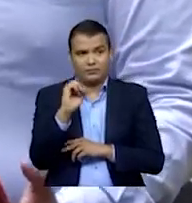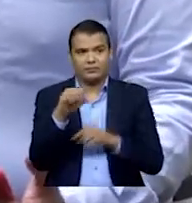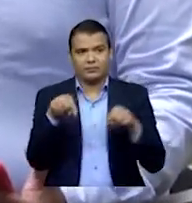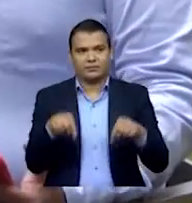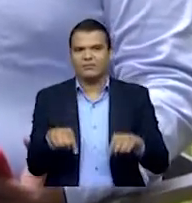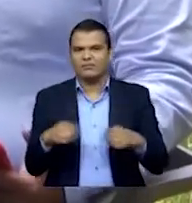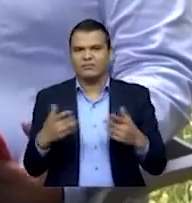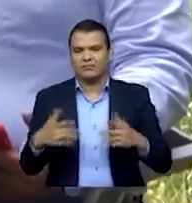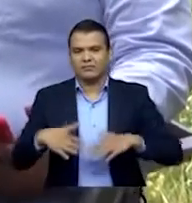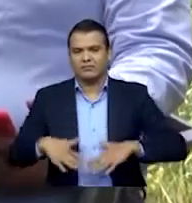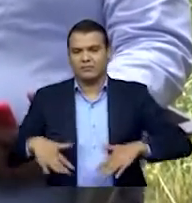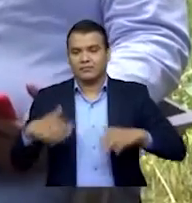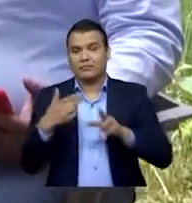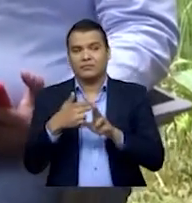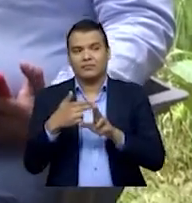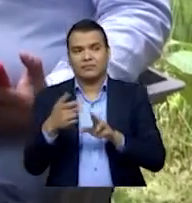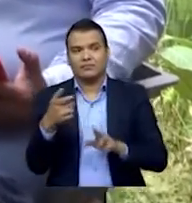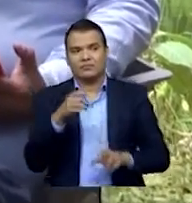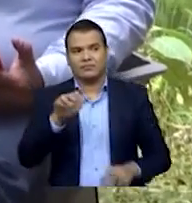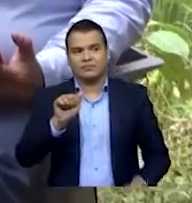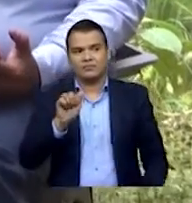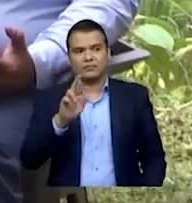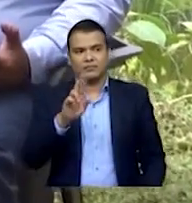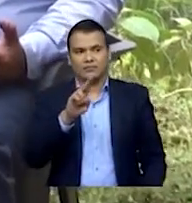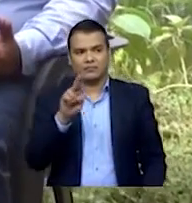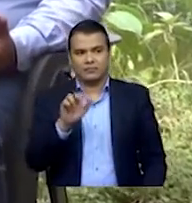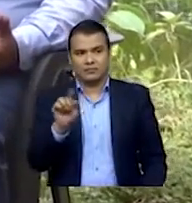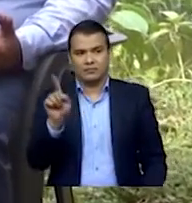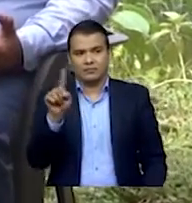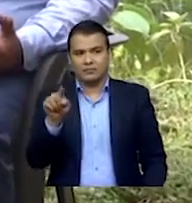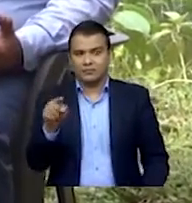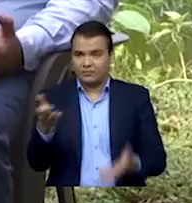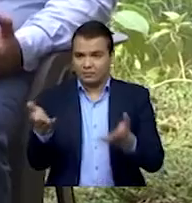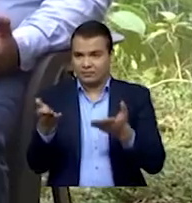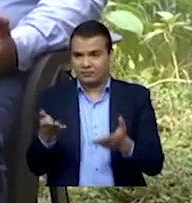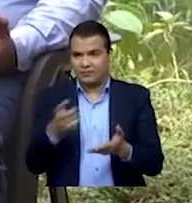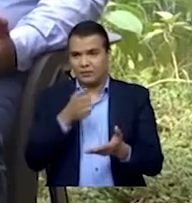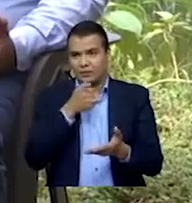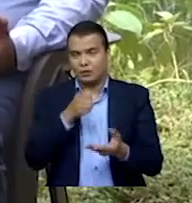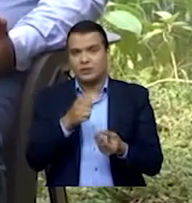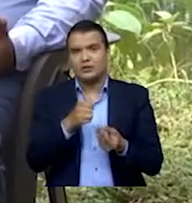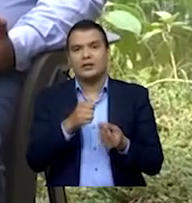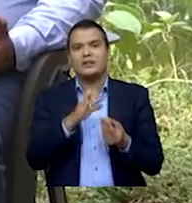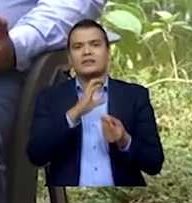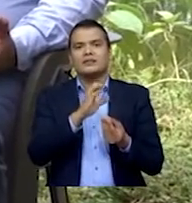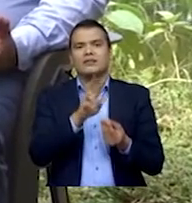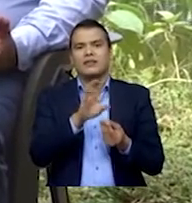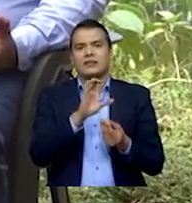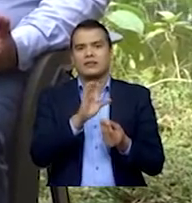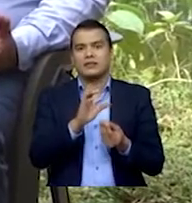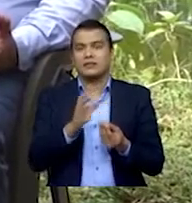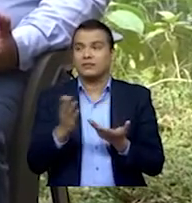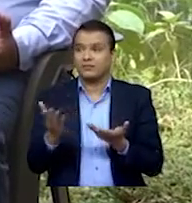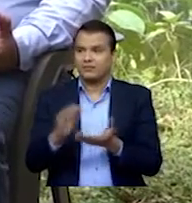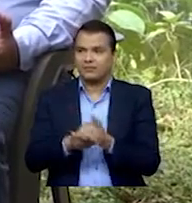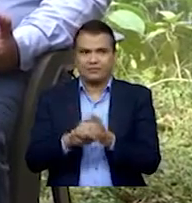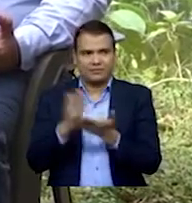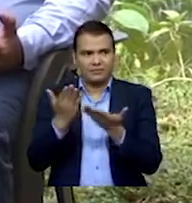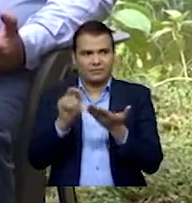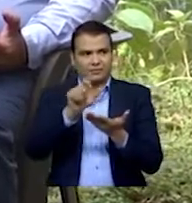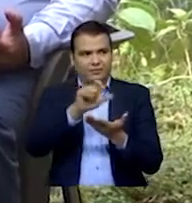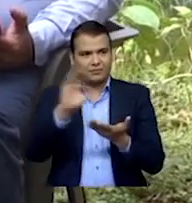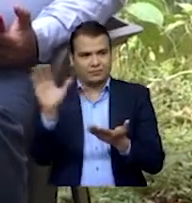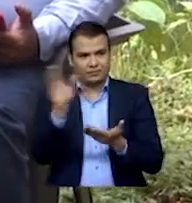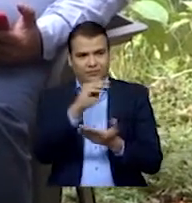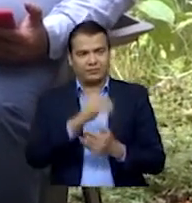desde el ecoparque lago de las garzas director bienvenido al informativo casi a wilson solo expresión para ti y para todo